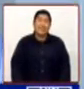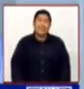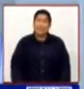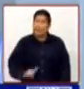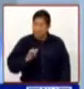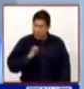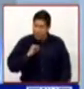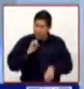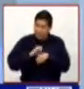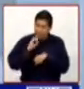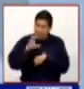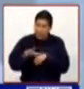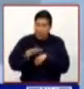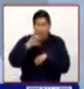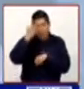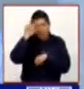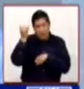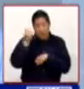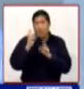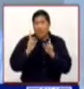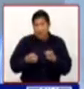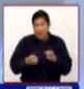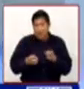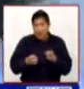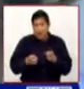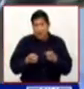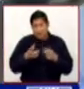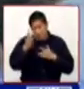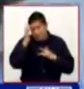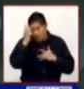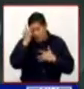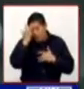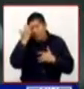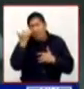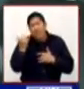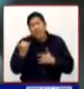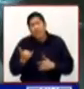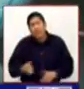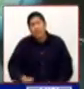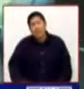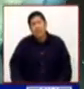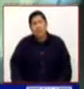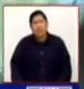No, yo lloro, digo. ¿Por qué mi hijito está así, se enferma?